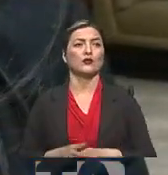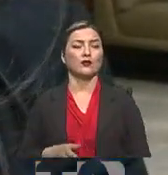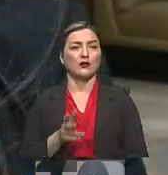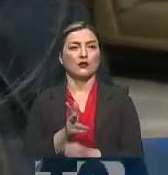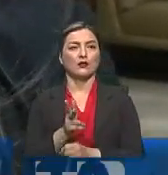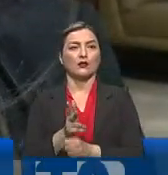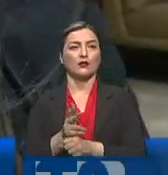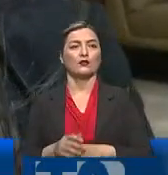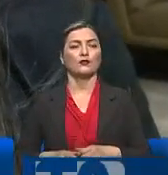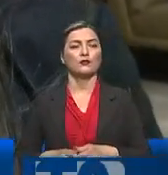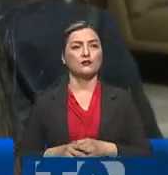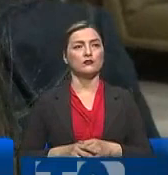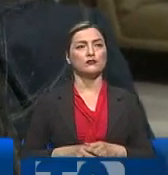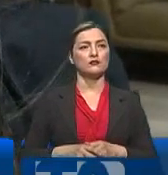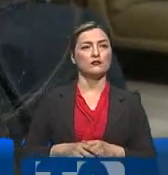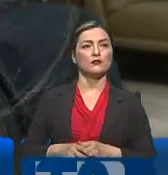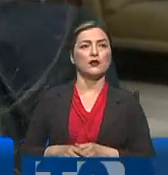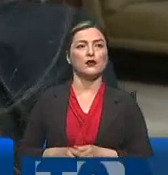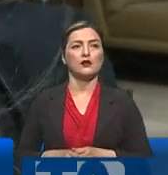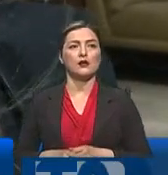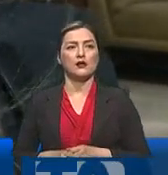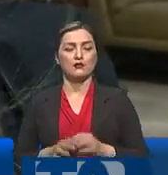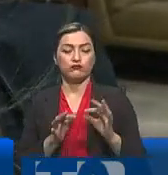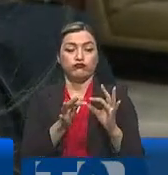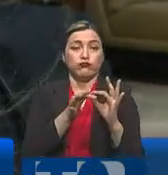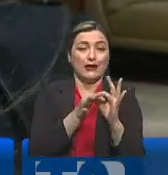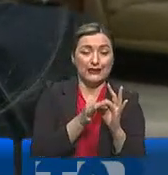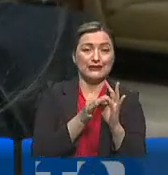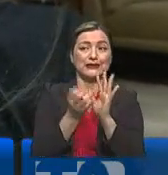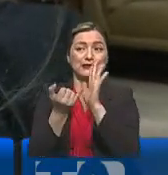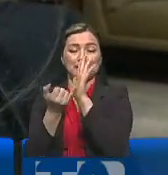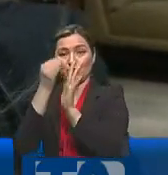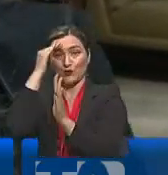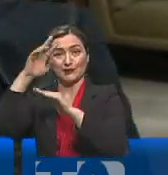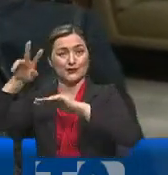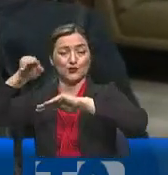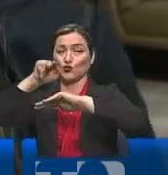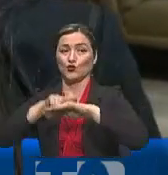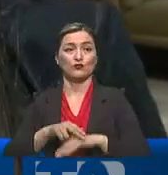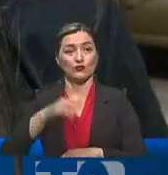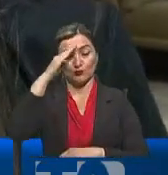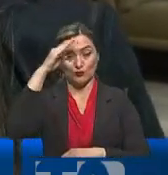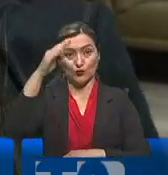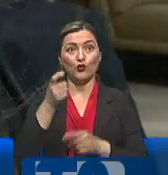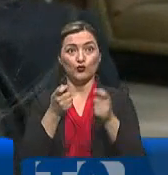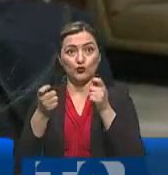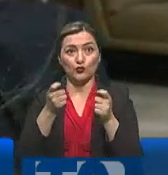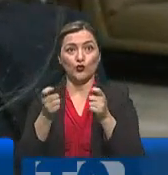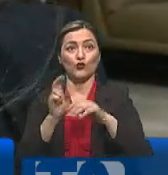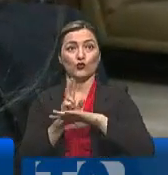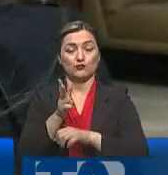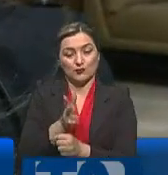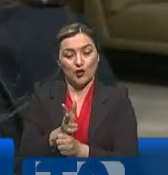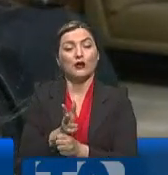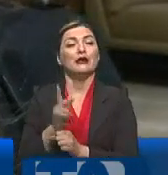cams no tienen ningún enlace, están siendo utilizados por los agentes metropolitanos de control cuando obviamente deberían estar